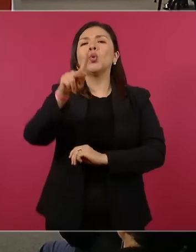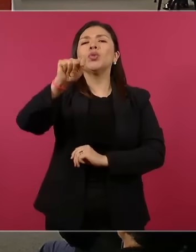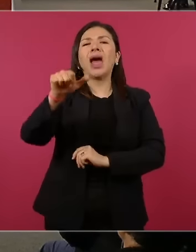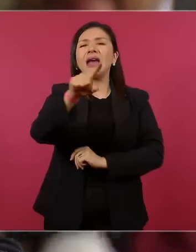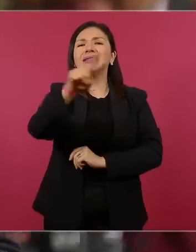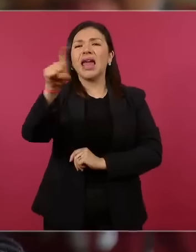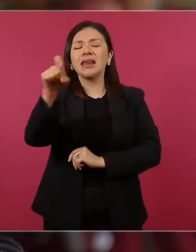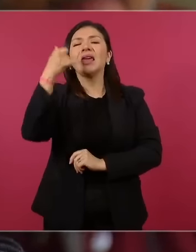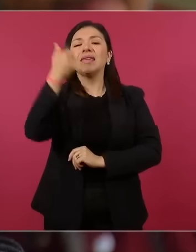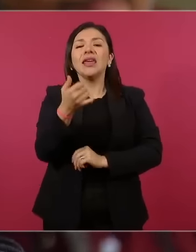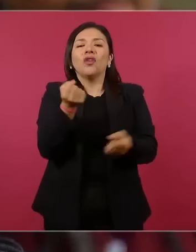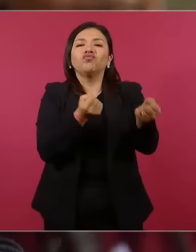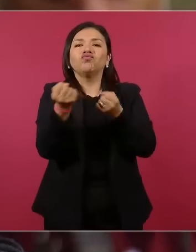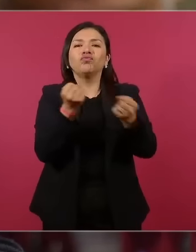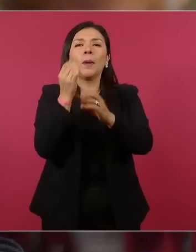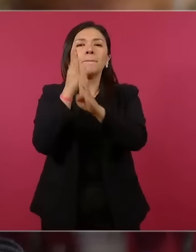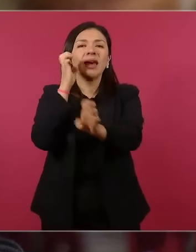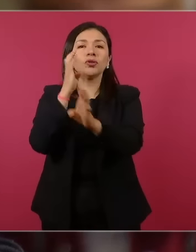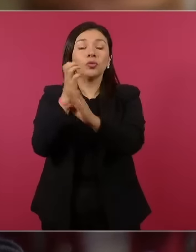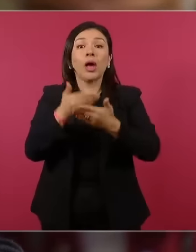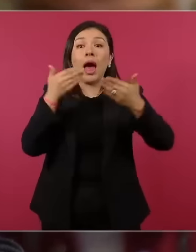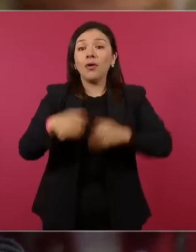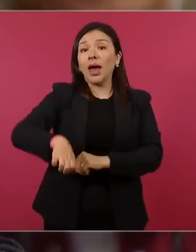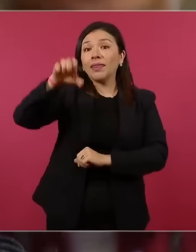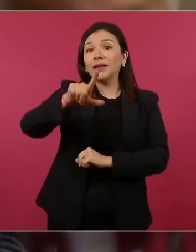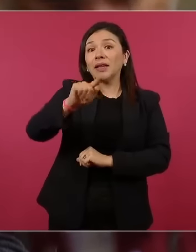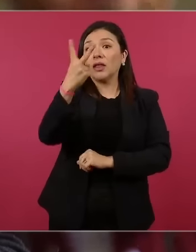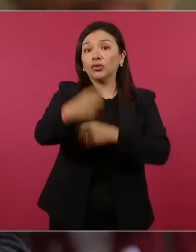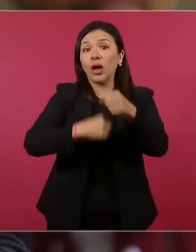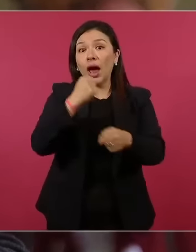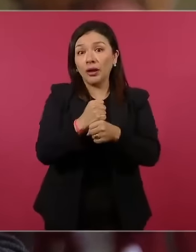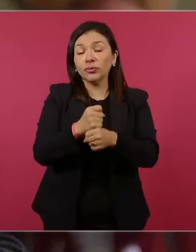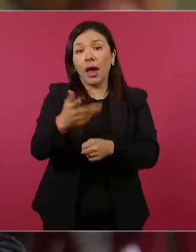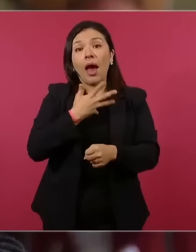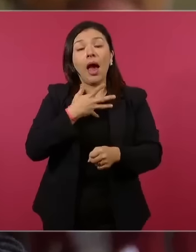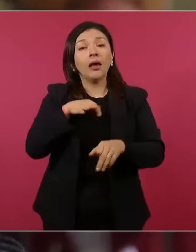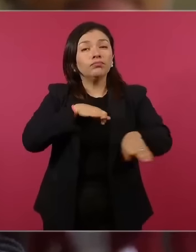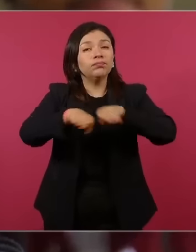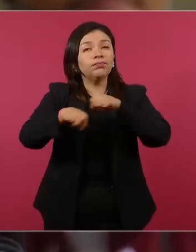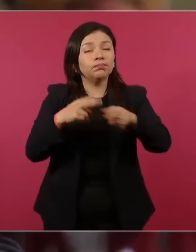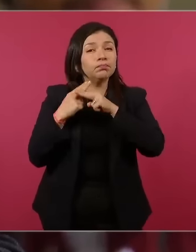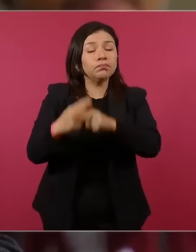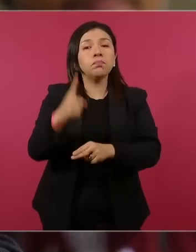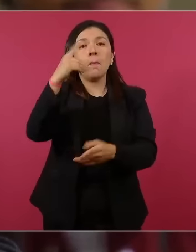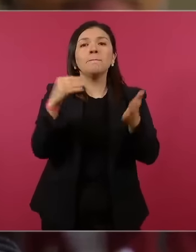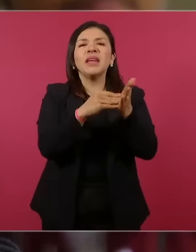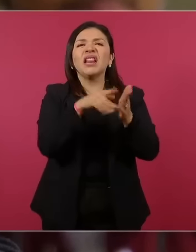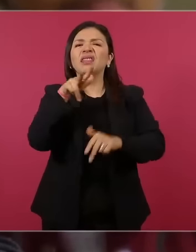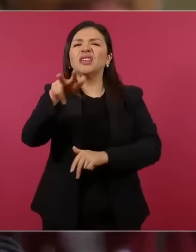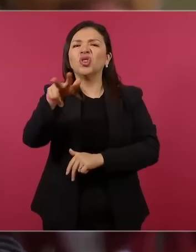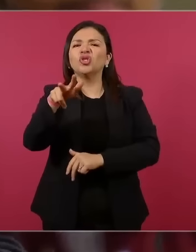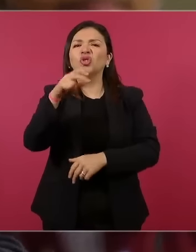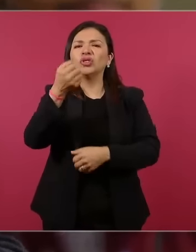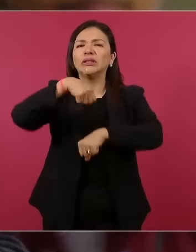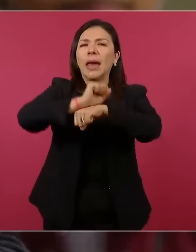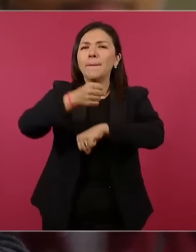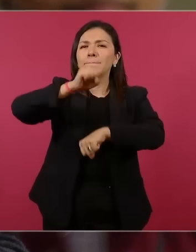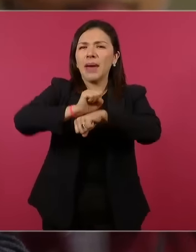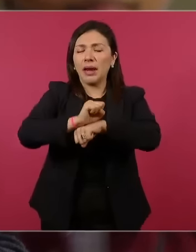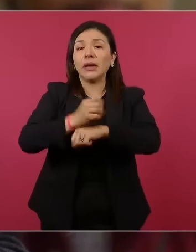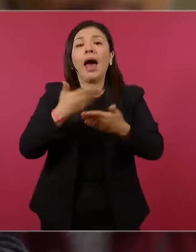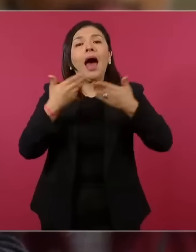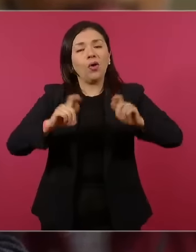conductores del Metrobús. Hoy a los 72 años, con 1,018 semanas de cotizar al Seguro Social, obtuvo su pensión.